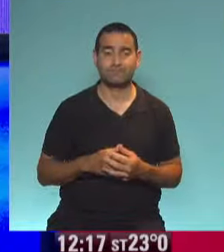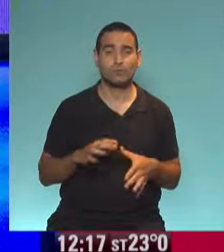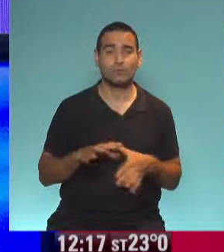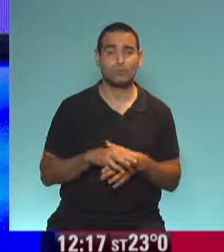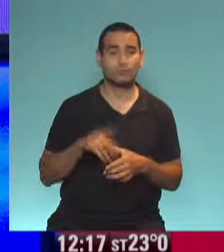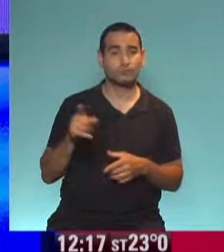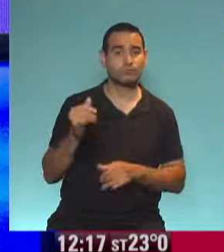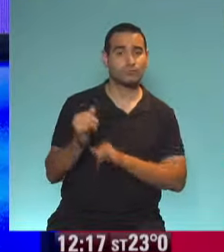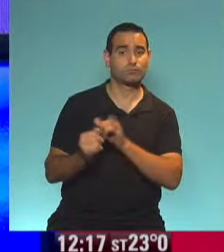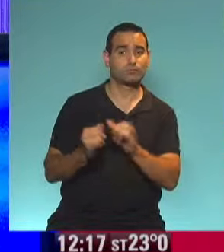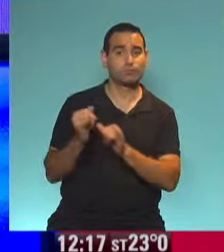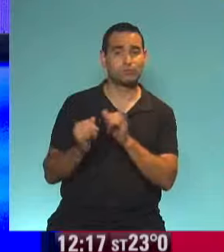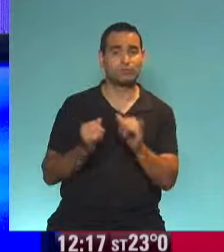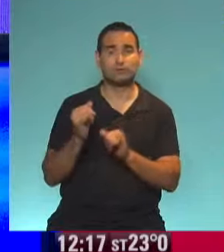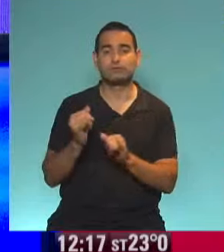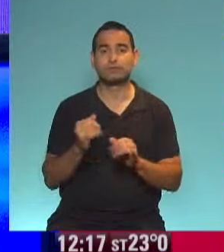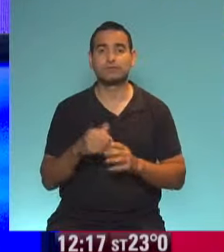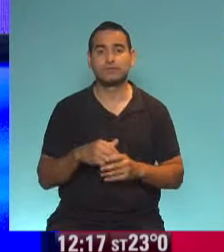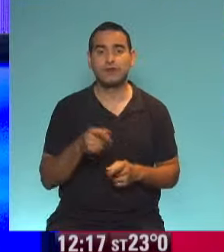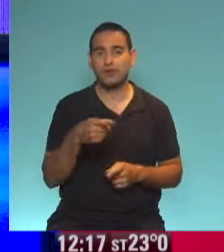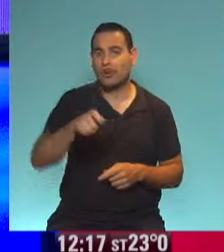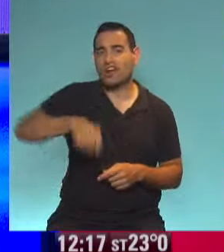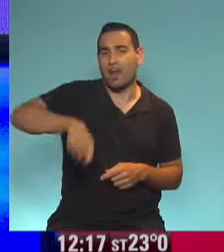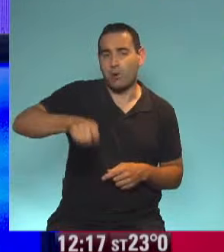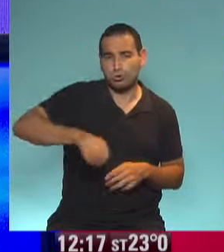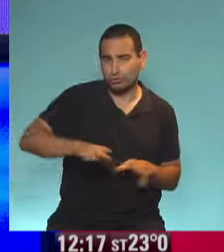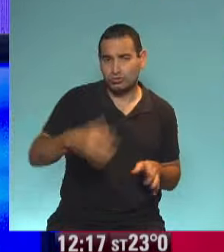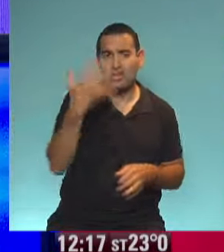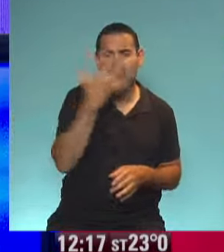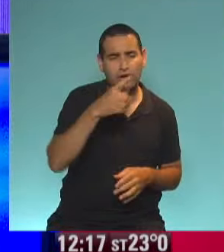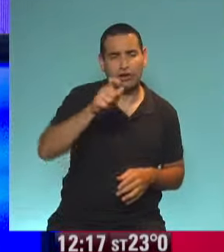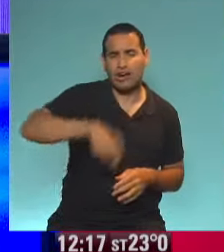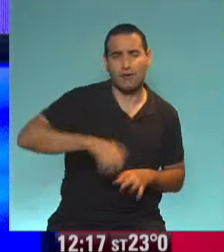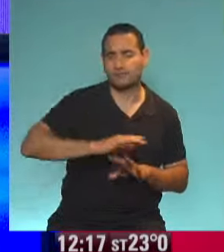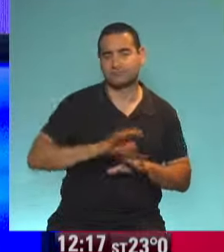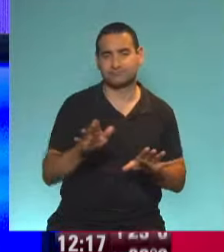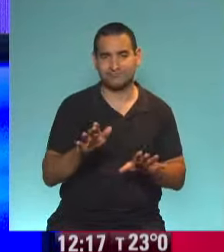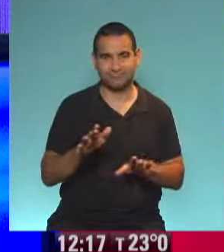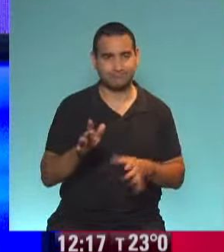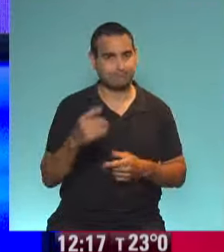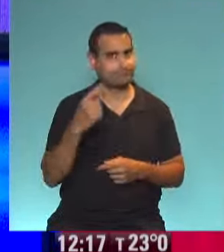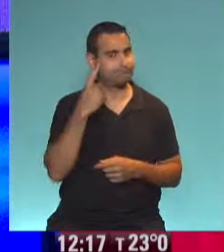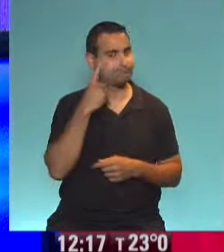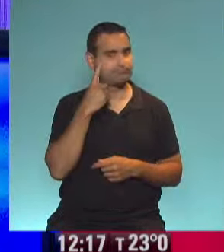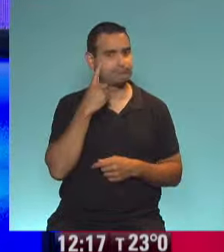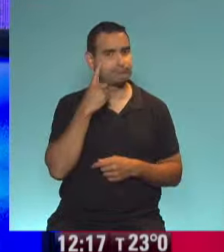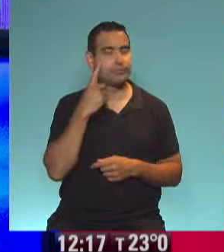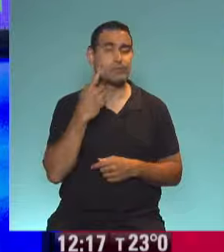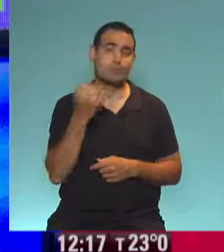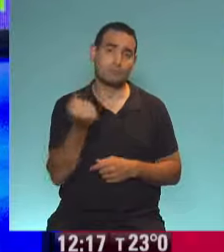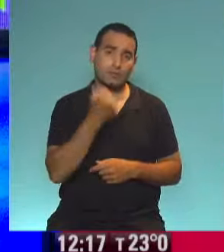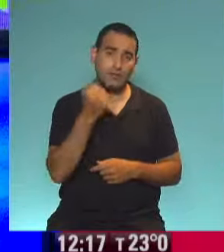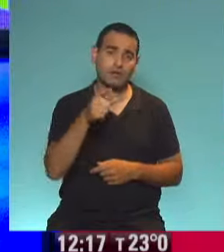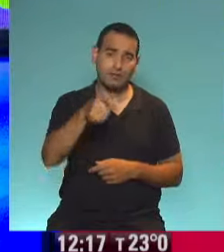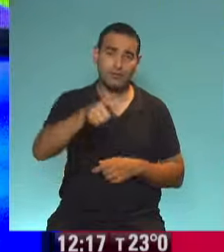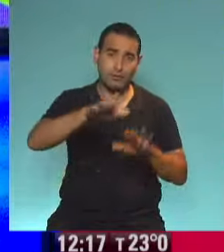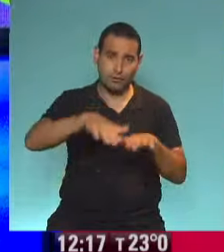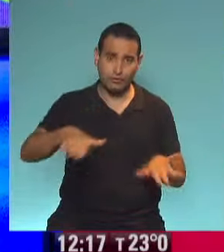Caro, ¿no? Sí. Que para nosotros eran esclavos y esclavas. Tal cual. Y cuando uno viene, y sería importante que los chicos y las